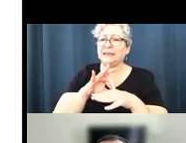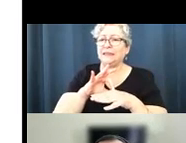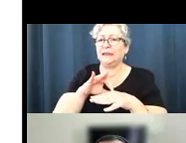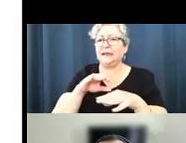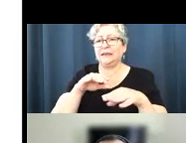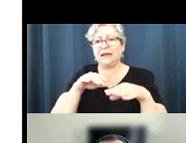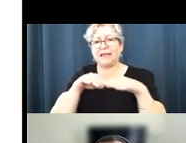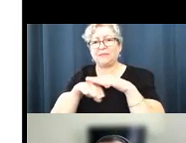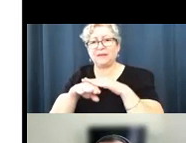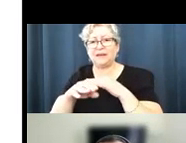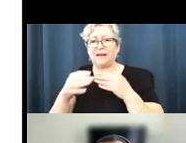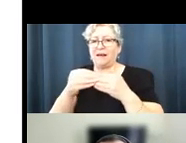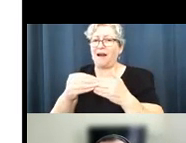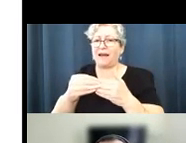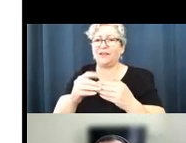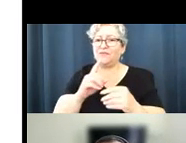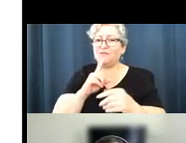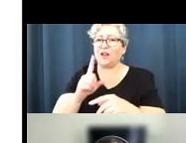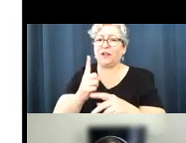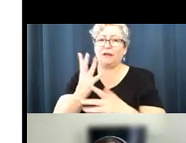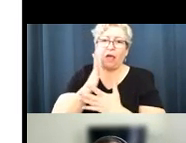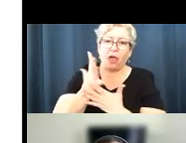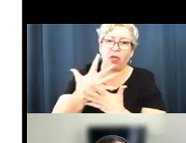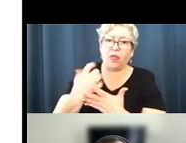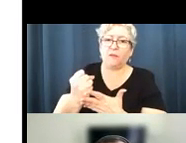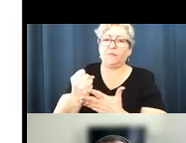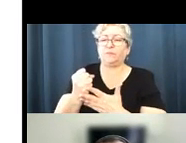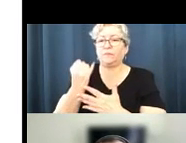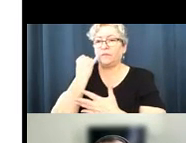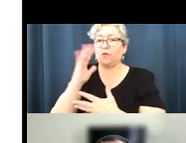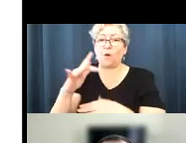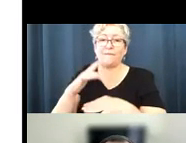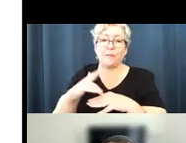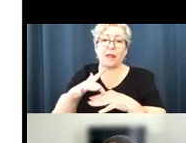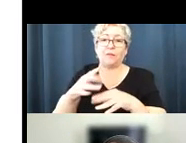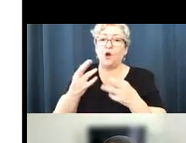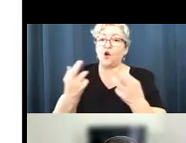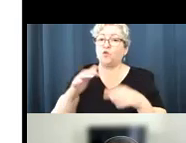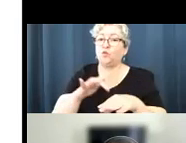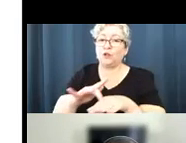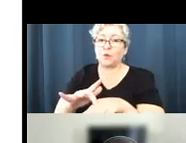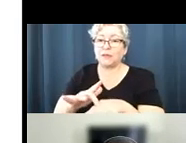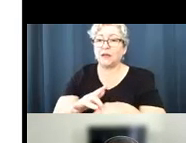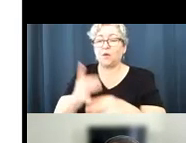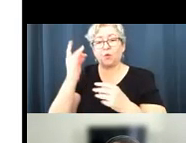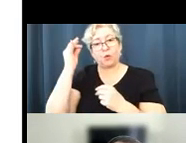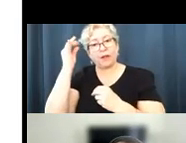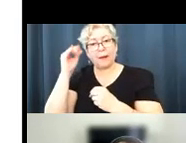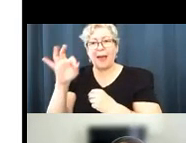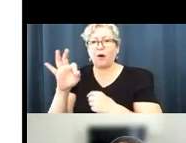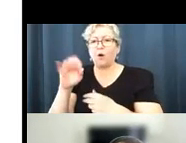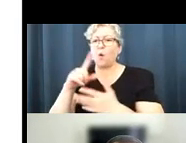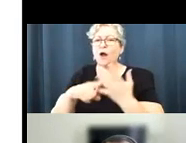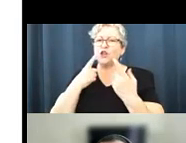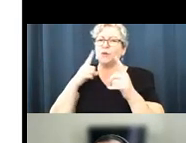exitoso. Probably going to use up all, if not more, of your available resources. Wherein thinking about what. Entonces, cuando usted